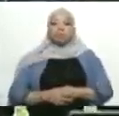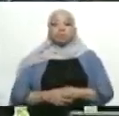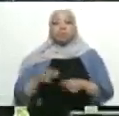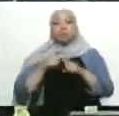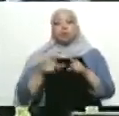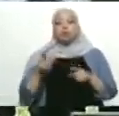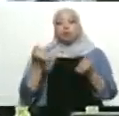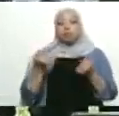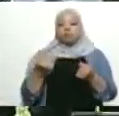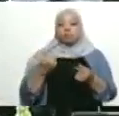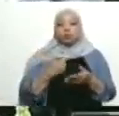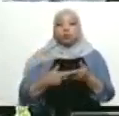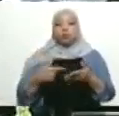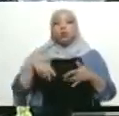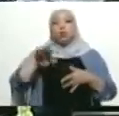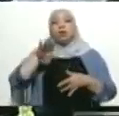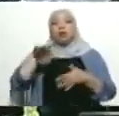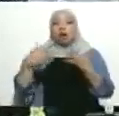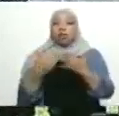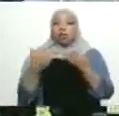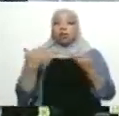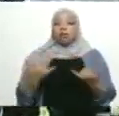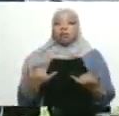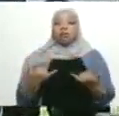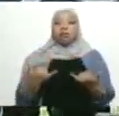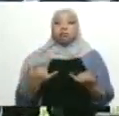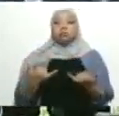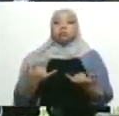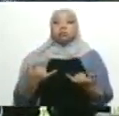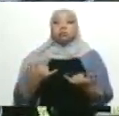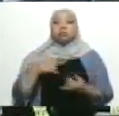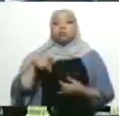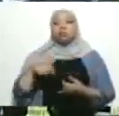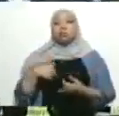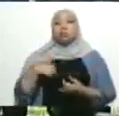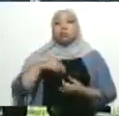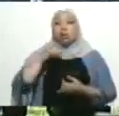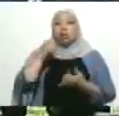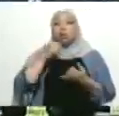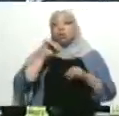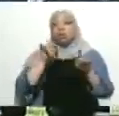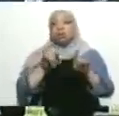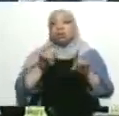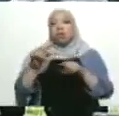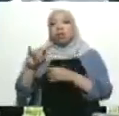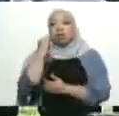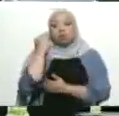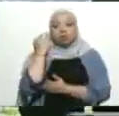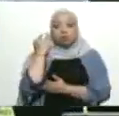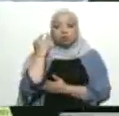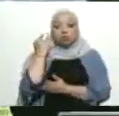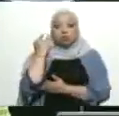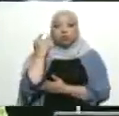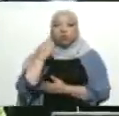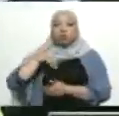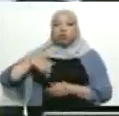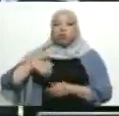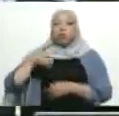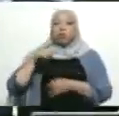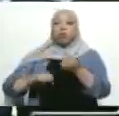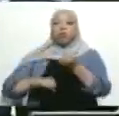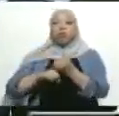burguesía, de Santander hasta ahorita, ha sido de ellos hacia nosotros, traición. Y de nosotros hacia